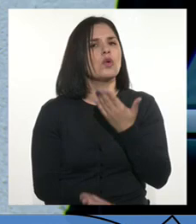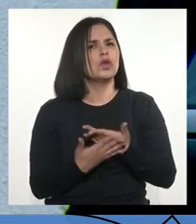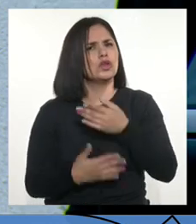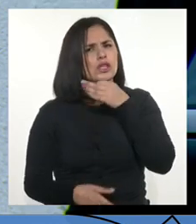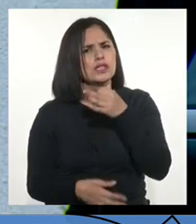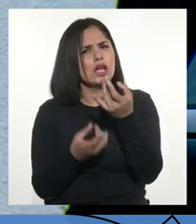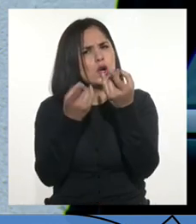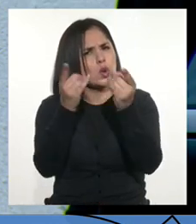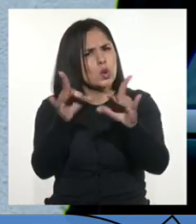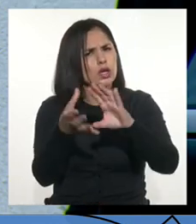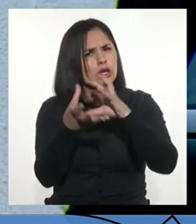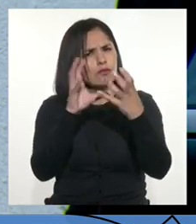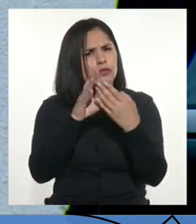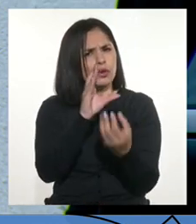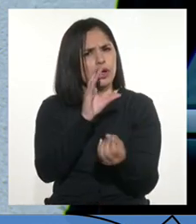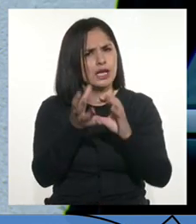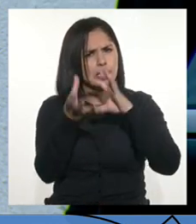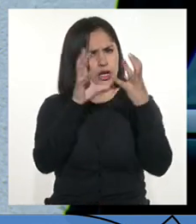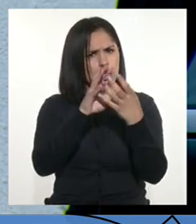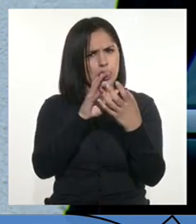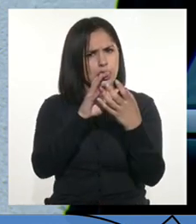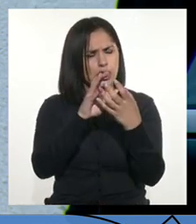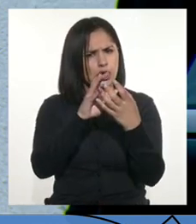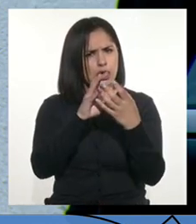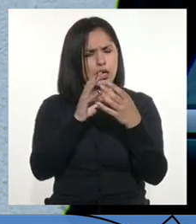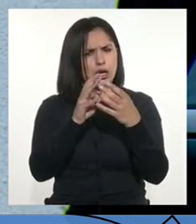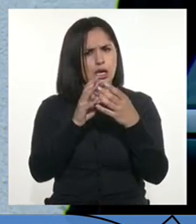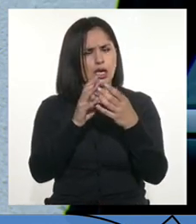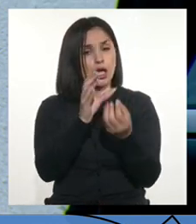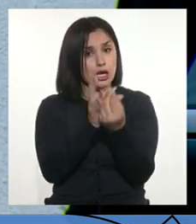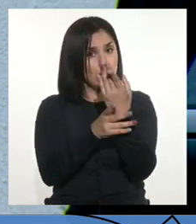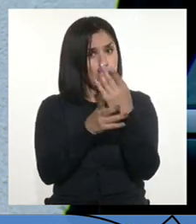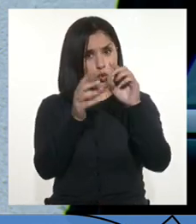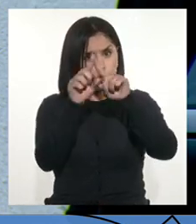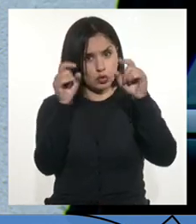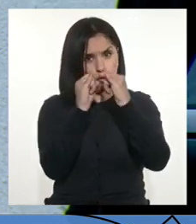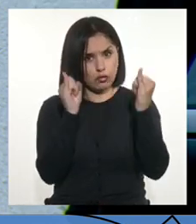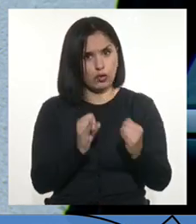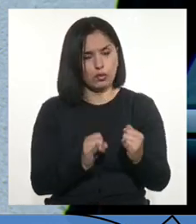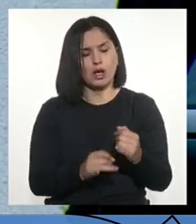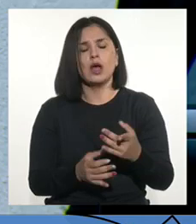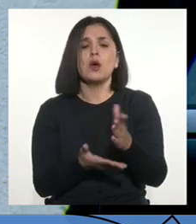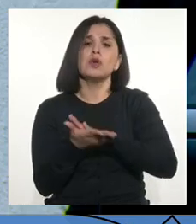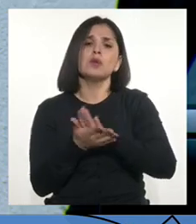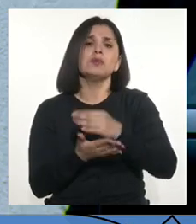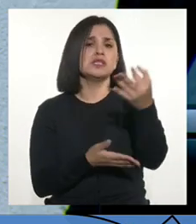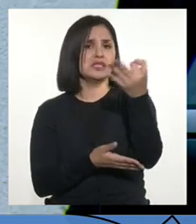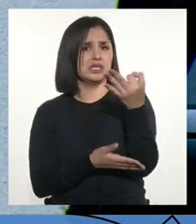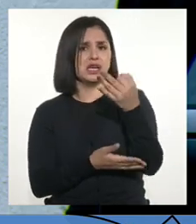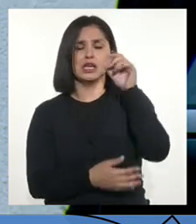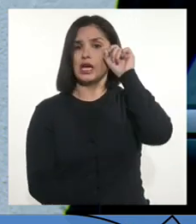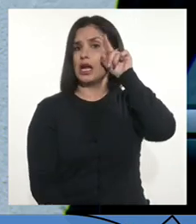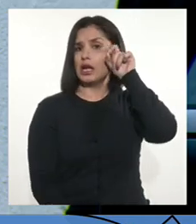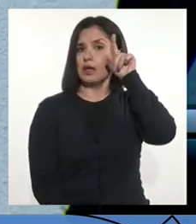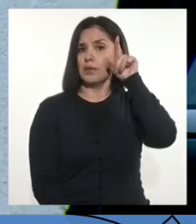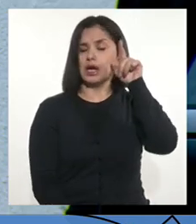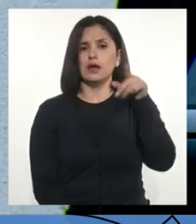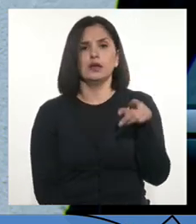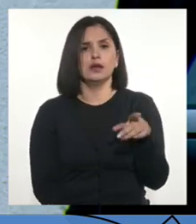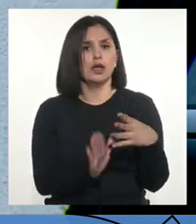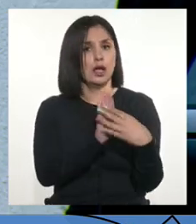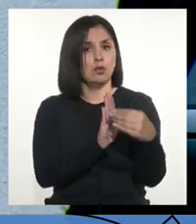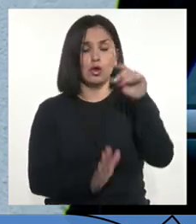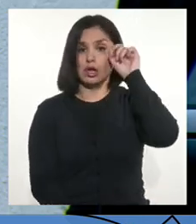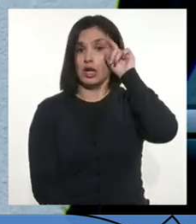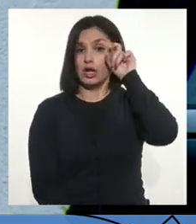no es el único modelo en el mundo hay otros modelos y a mí me informaban de que el modelo alemán de compilación y el ede - el modelo alemán